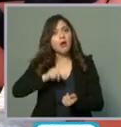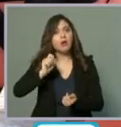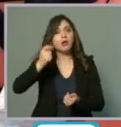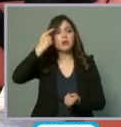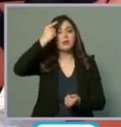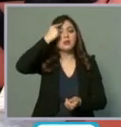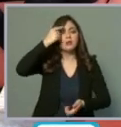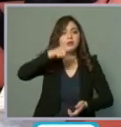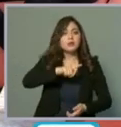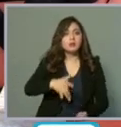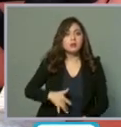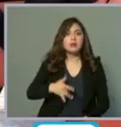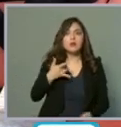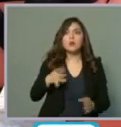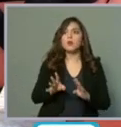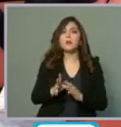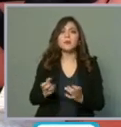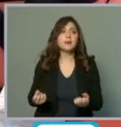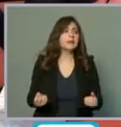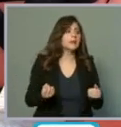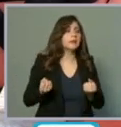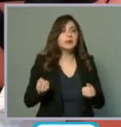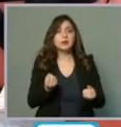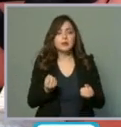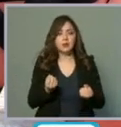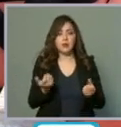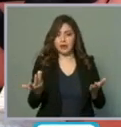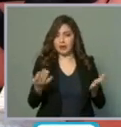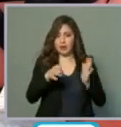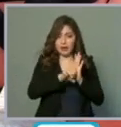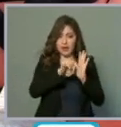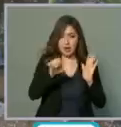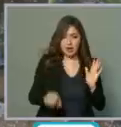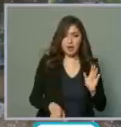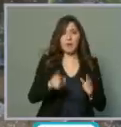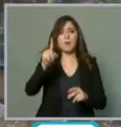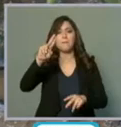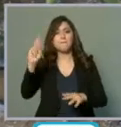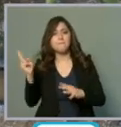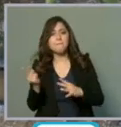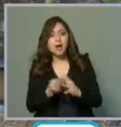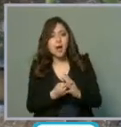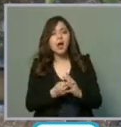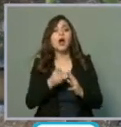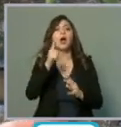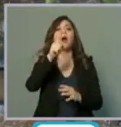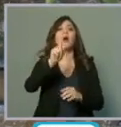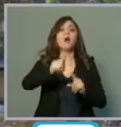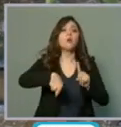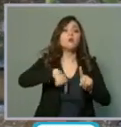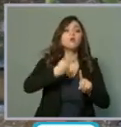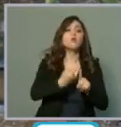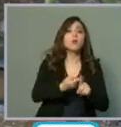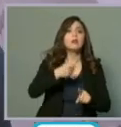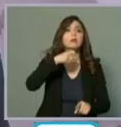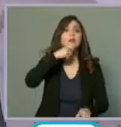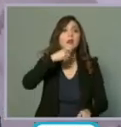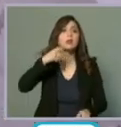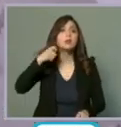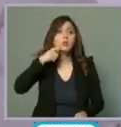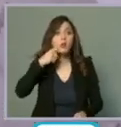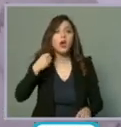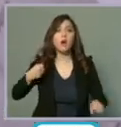alteraciones emocionales en los niños. No, aparte es terrible porque por matar, por violar, por chocar, les Te dan dan puntos. puntos. Exacto. Entonces eso